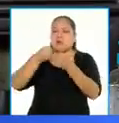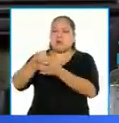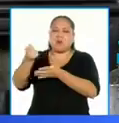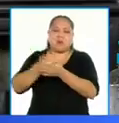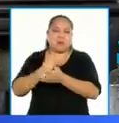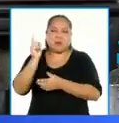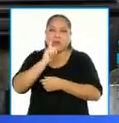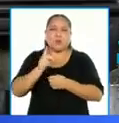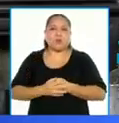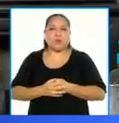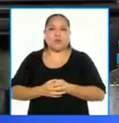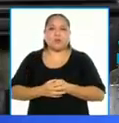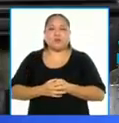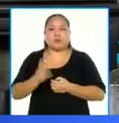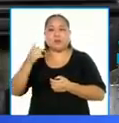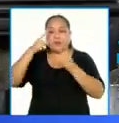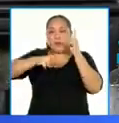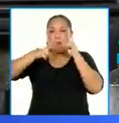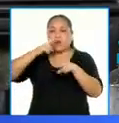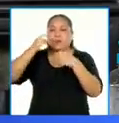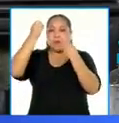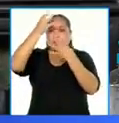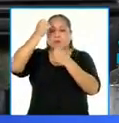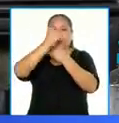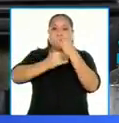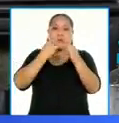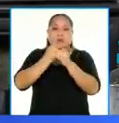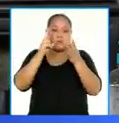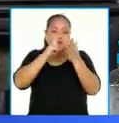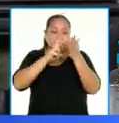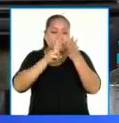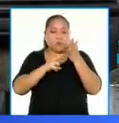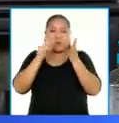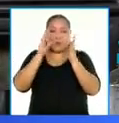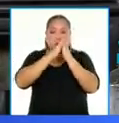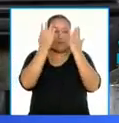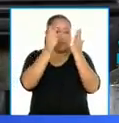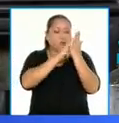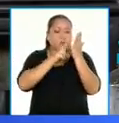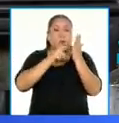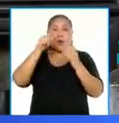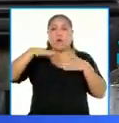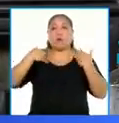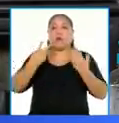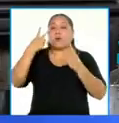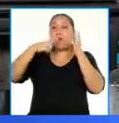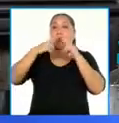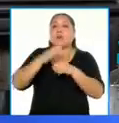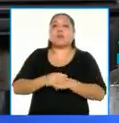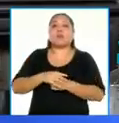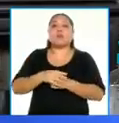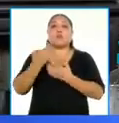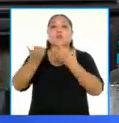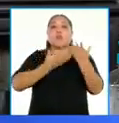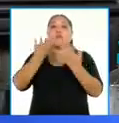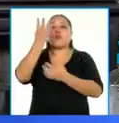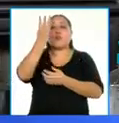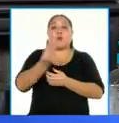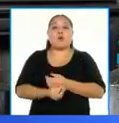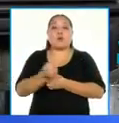si seguimos la información internacional, la literatura internacional, nos podemos ver que estamos hablando de un bien escaso,